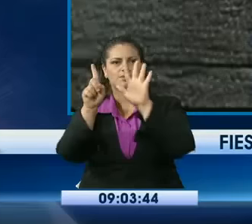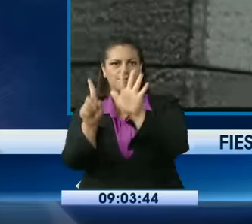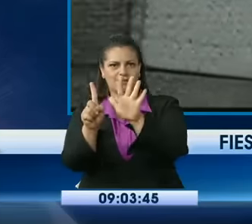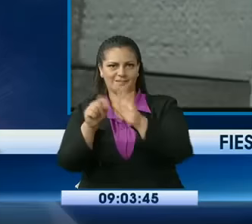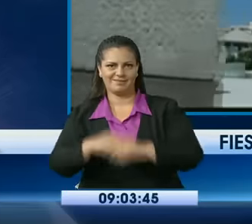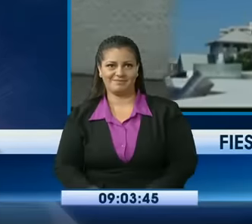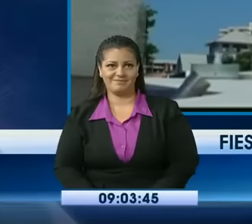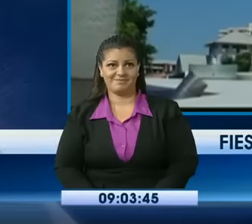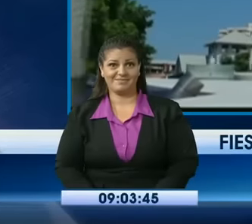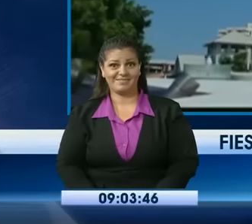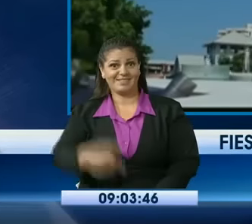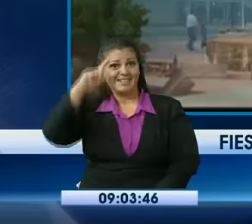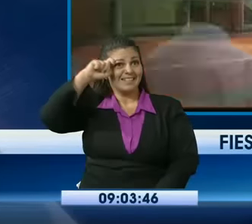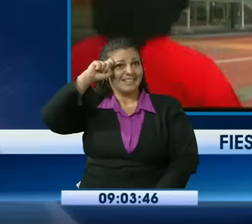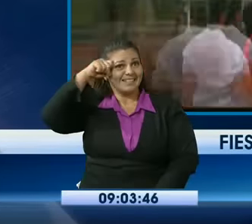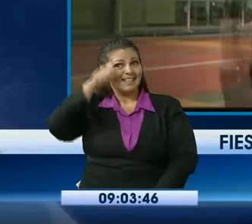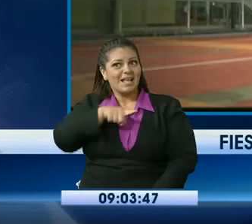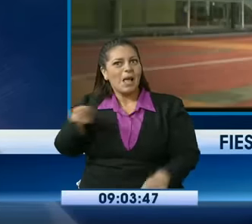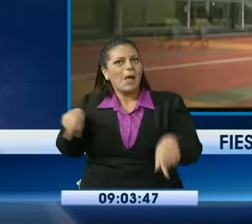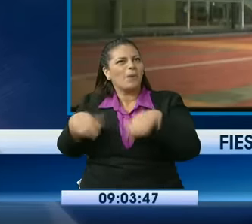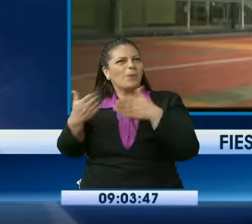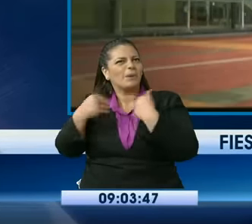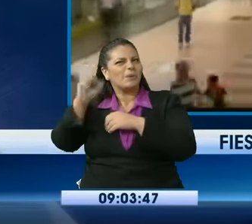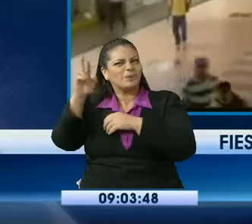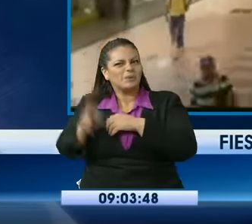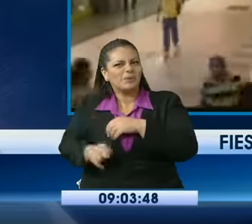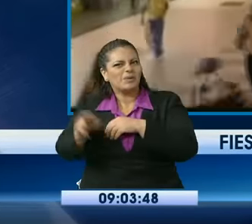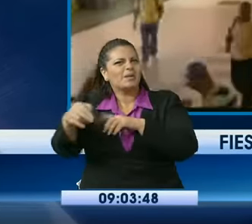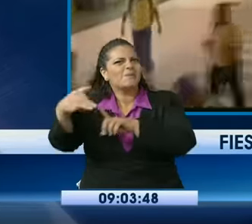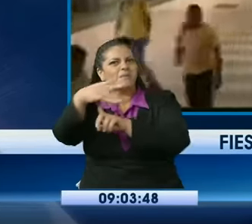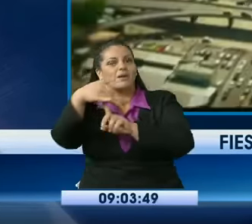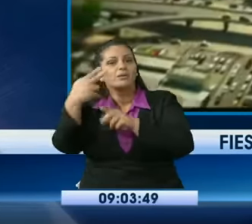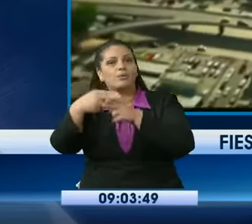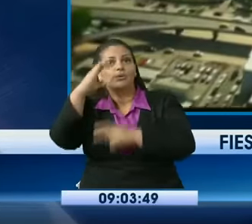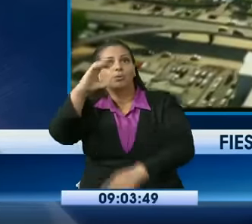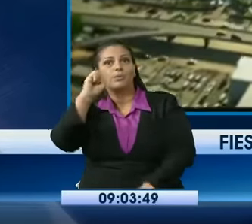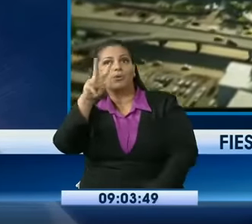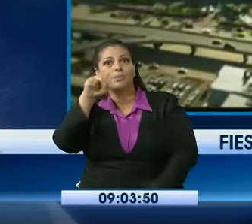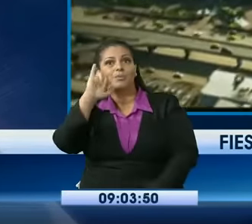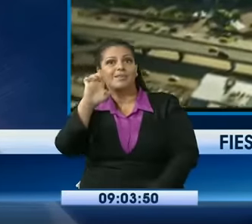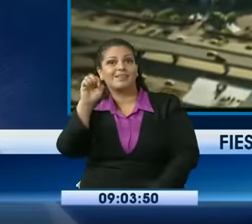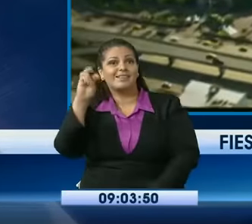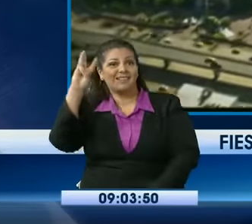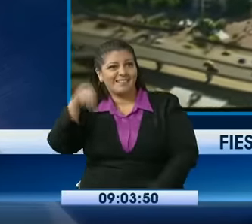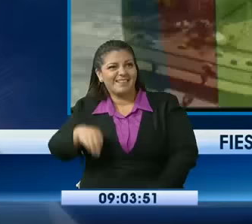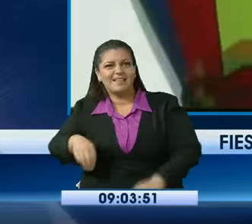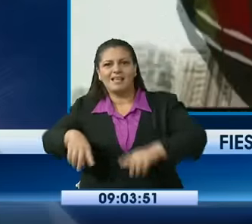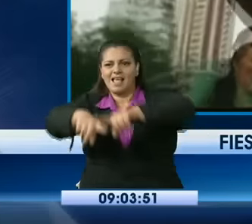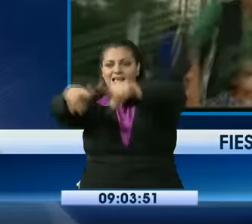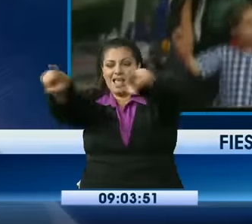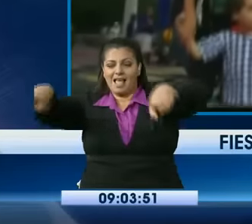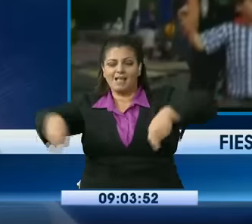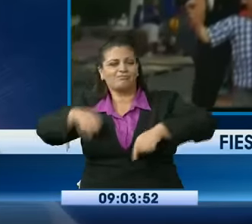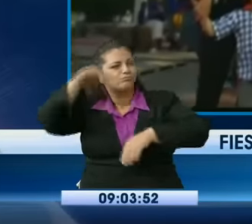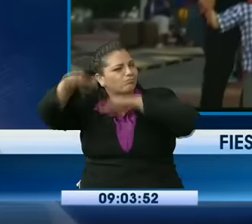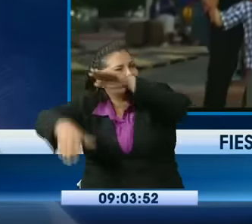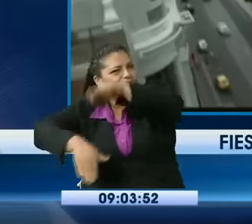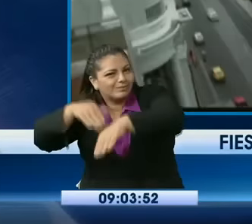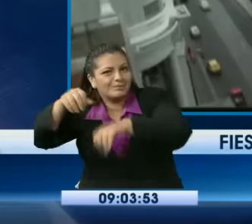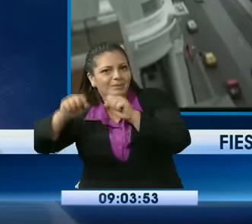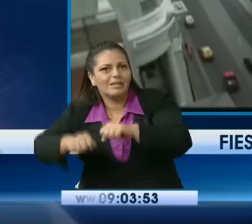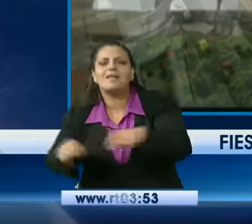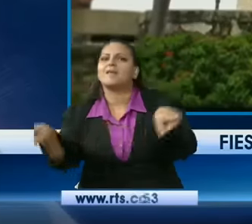artificial para Guayaquil. ¿Otra laguna artificial? Efectivamente, este mes y totalmente gratuita. Así que diversión sin que le cueste un centavo de dólar